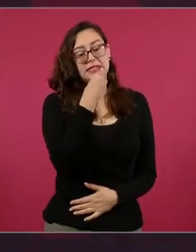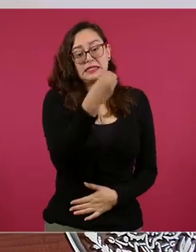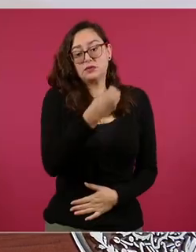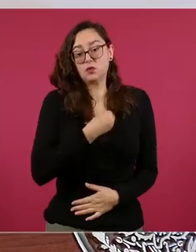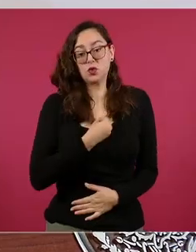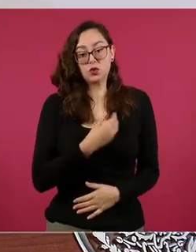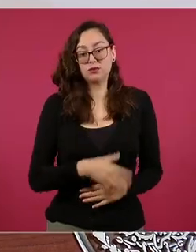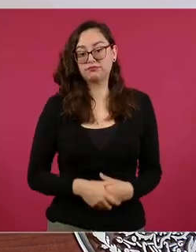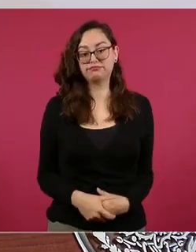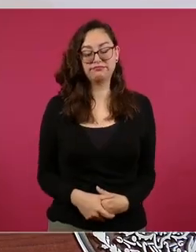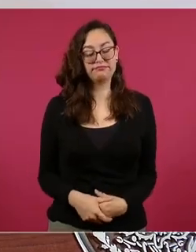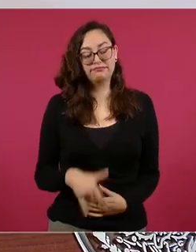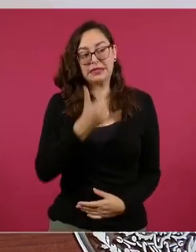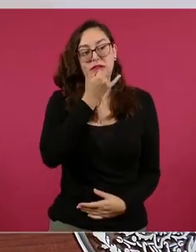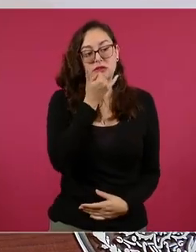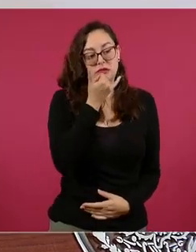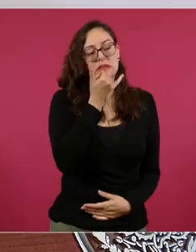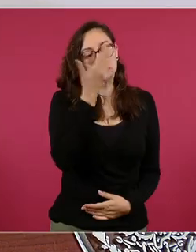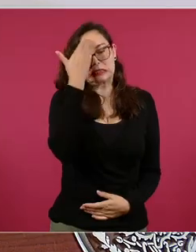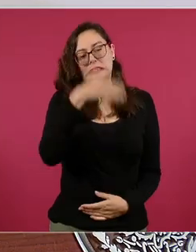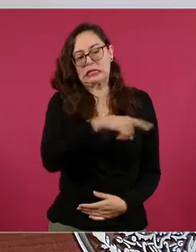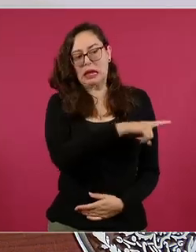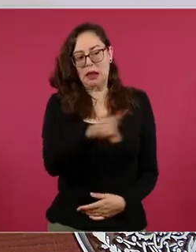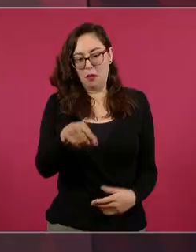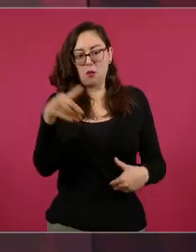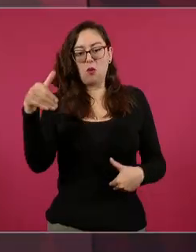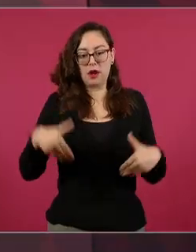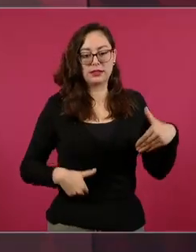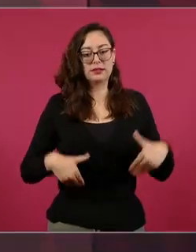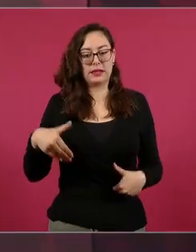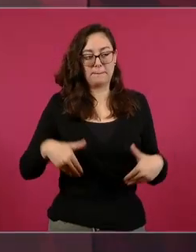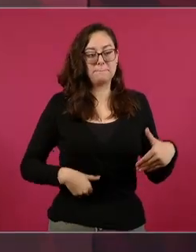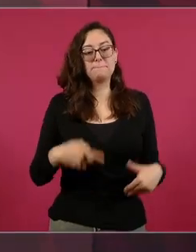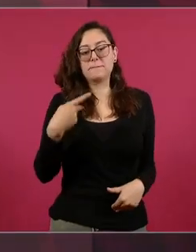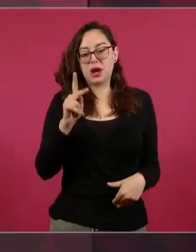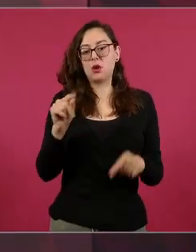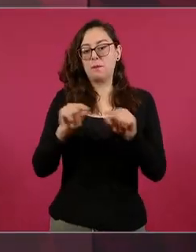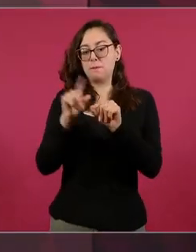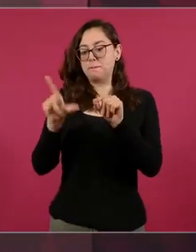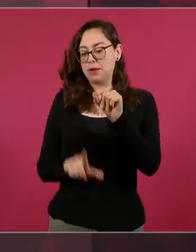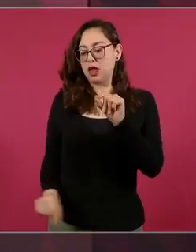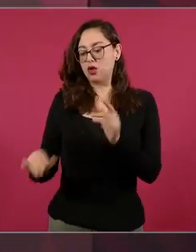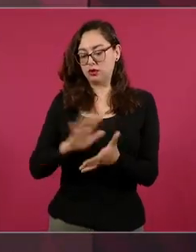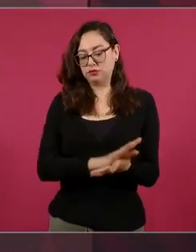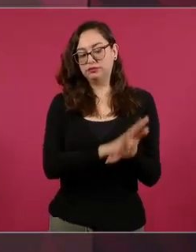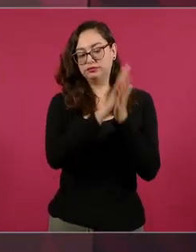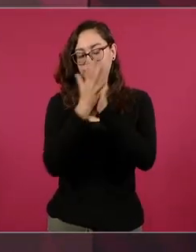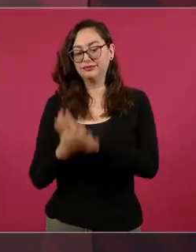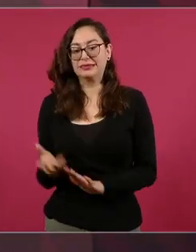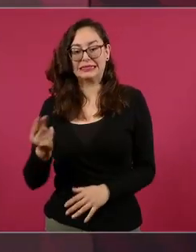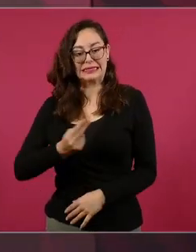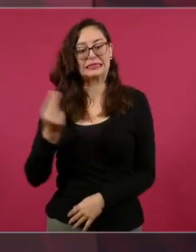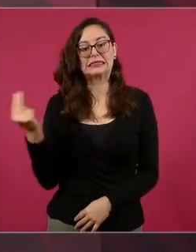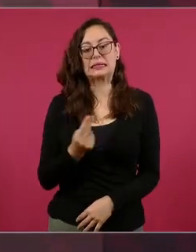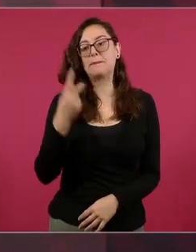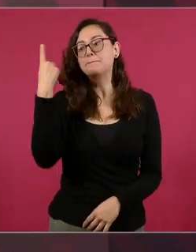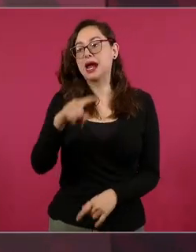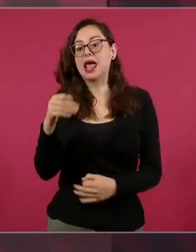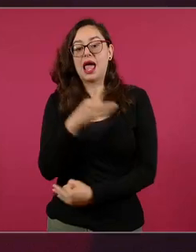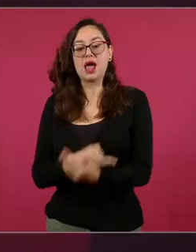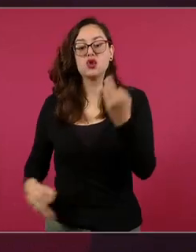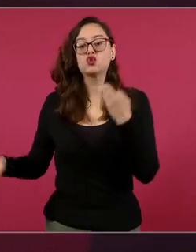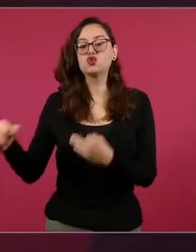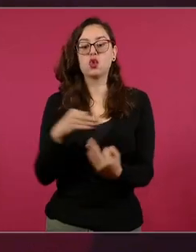esta transformación que le hacía falta al país, en bien de todos.